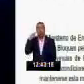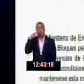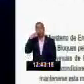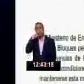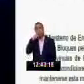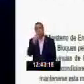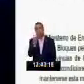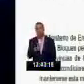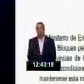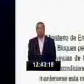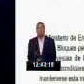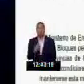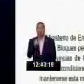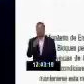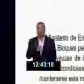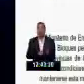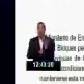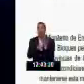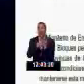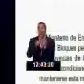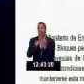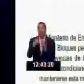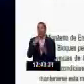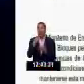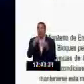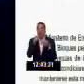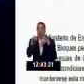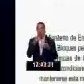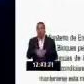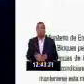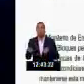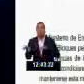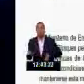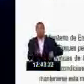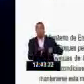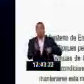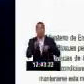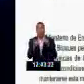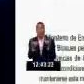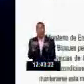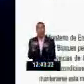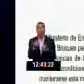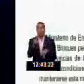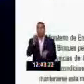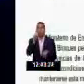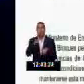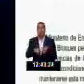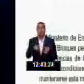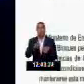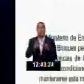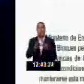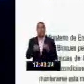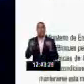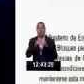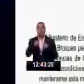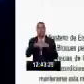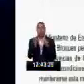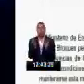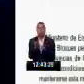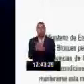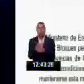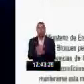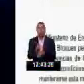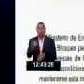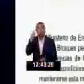y sucumbíos, según el Ministerio de Energía. Las actividades hasta el momento no han podido ser